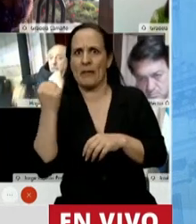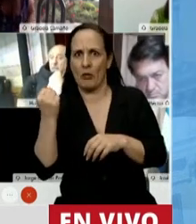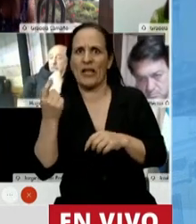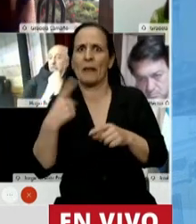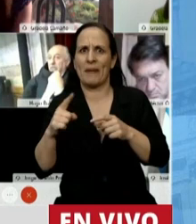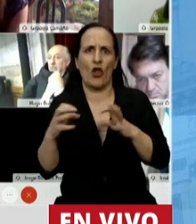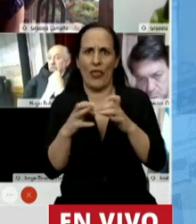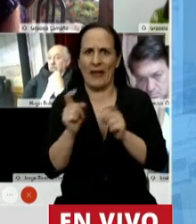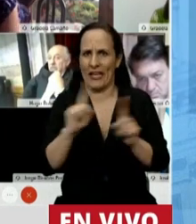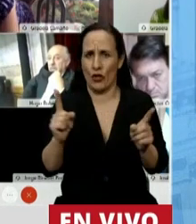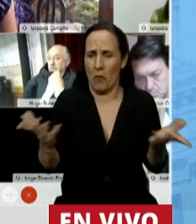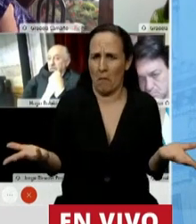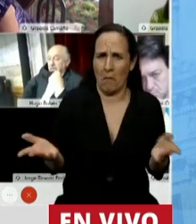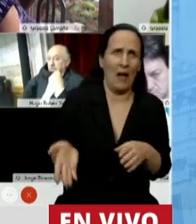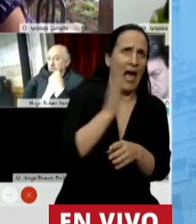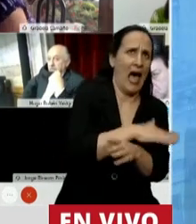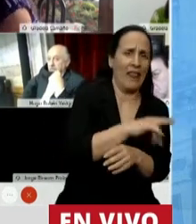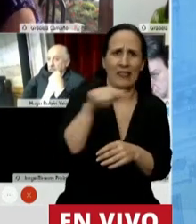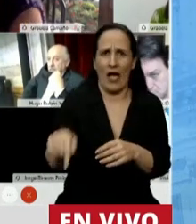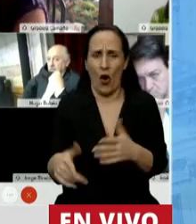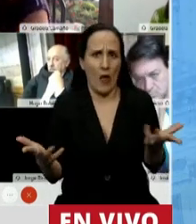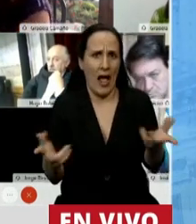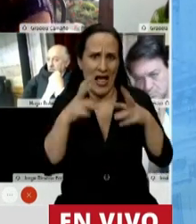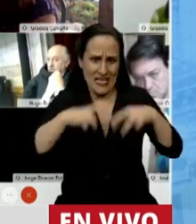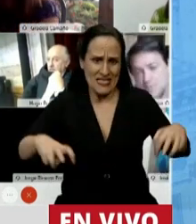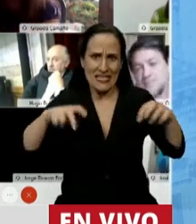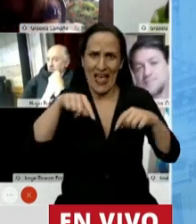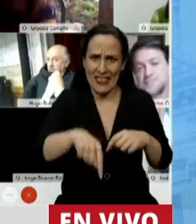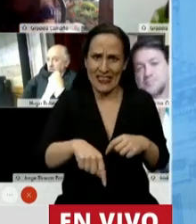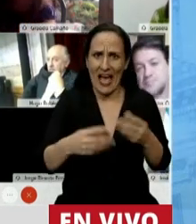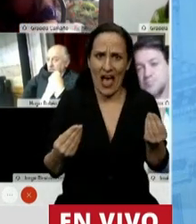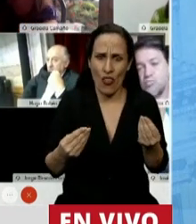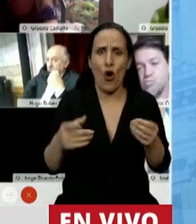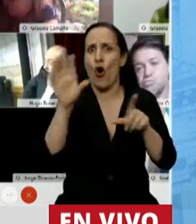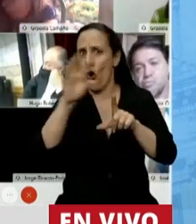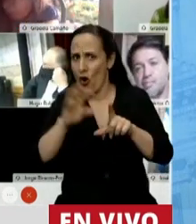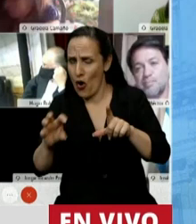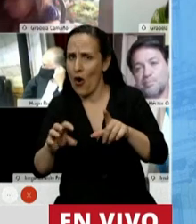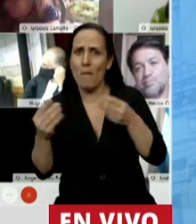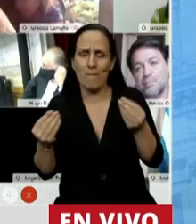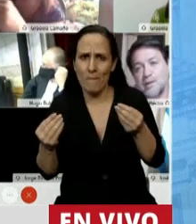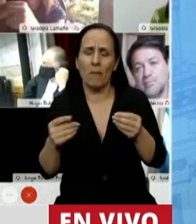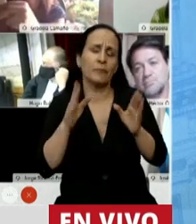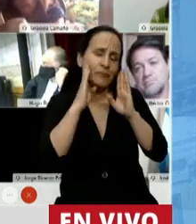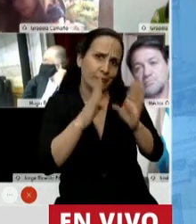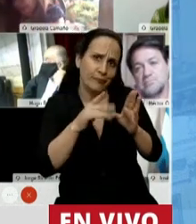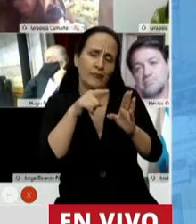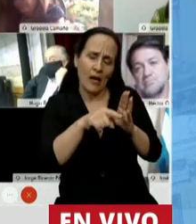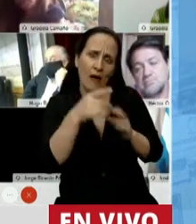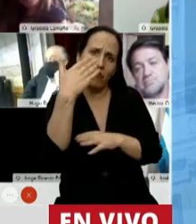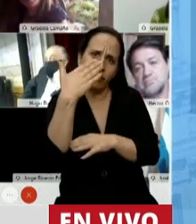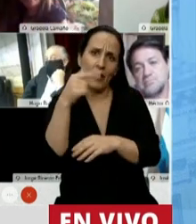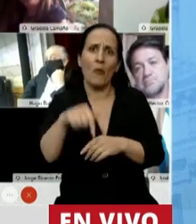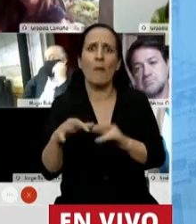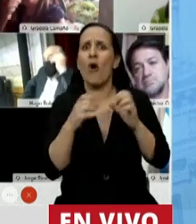se discutan. Antes o ahora, nosotros estamos sentados en el recinto, en el real y en el telemático, escuchándolo a él, y vamos